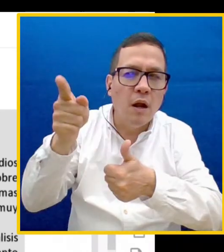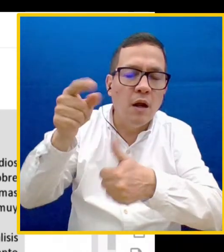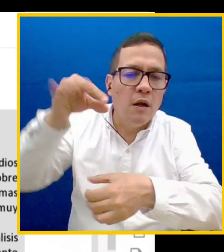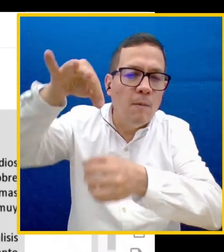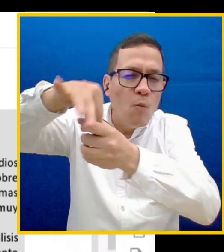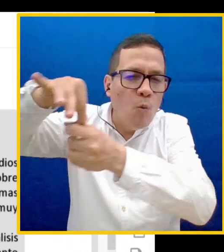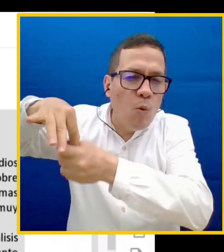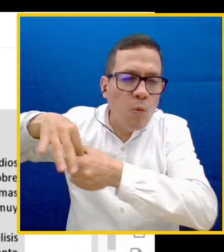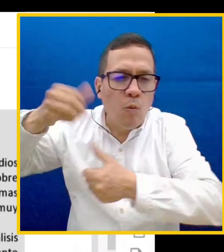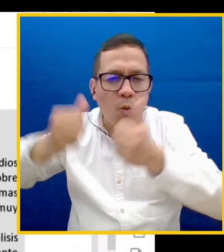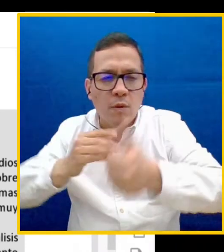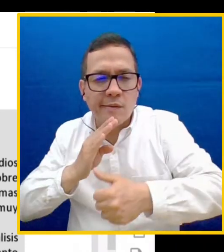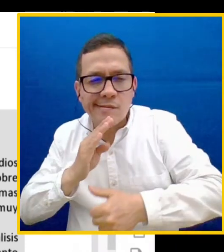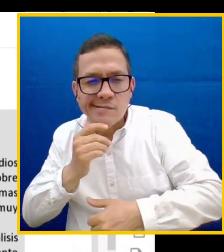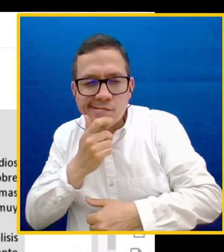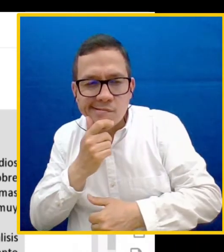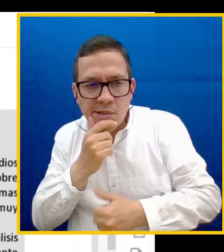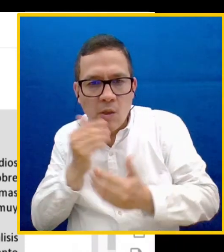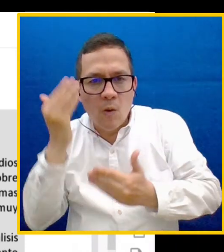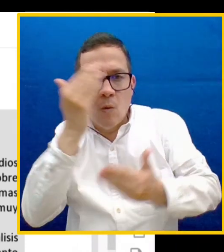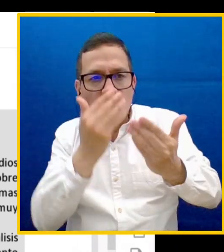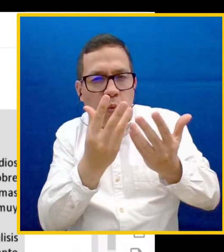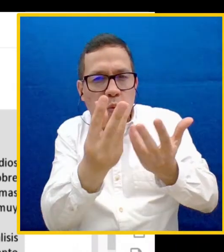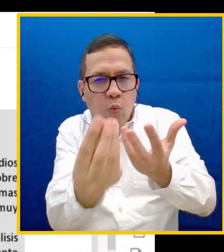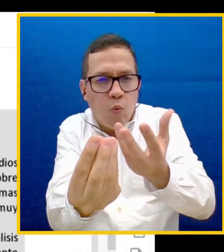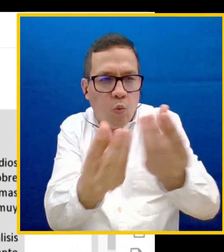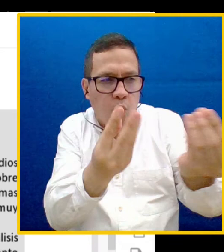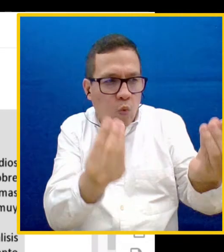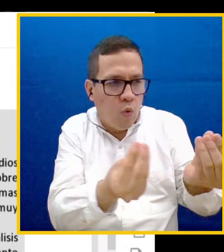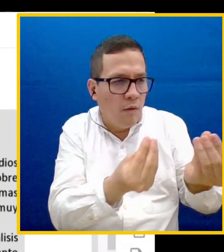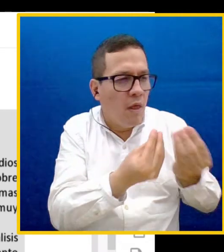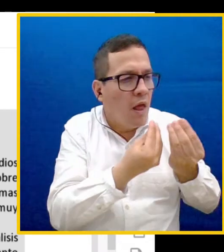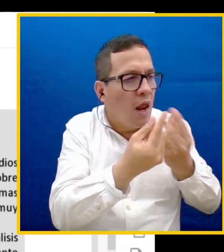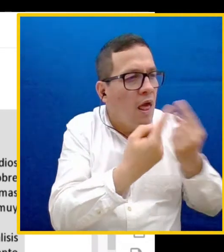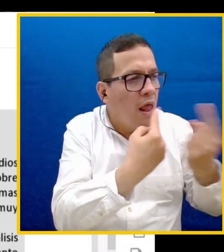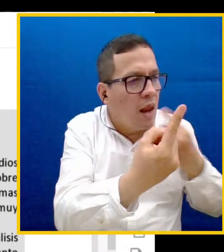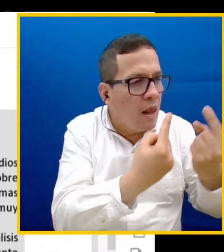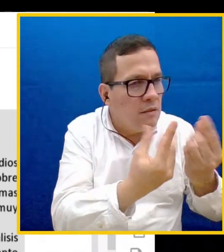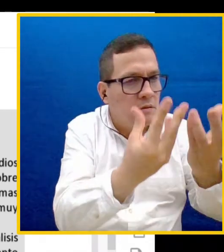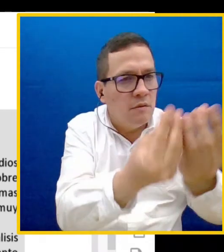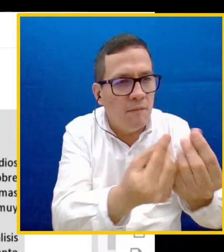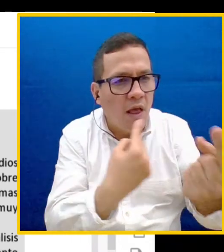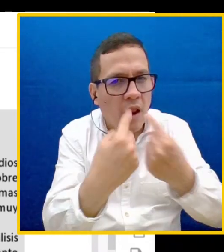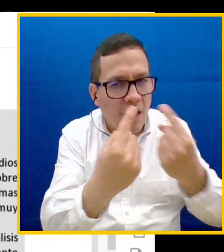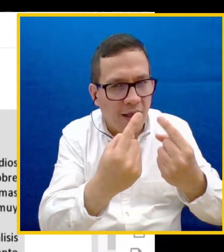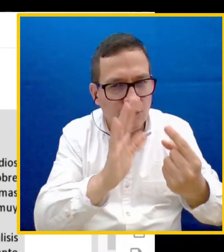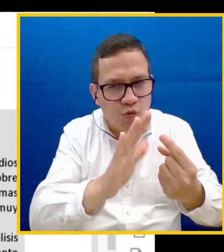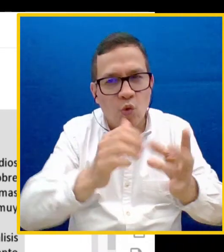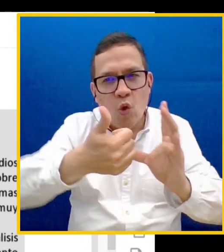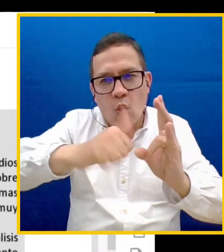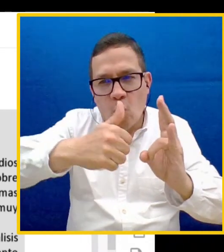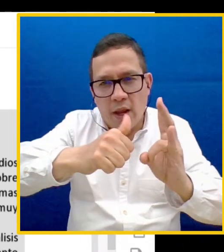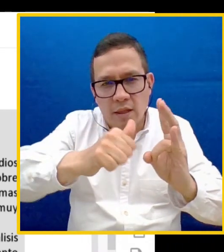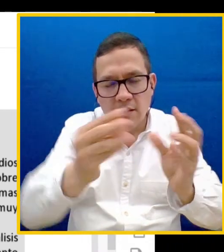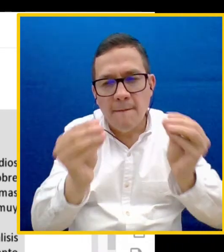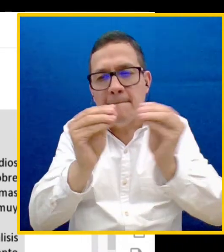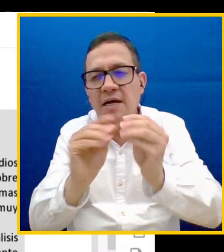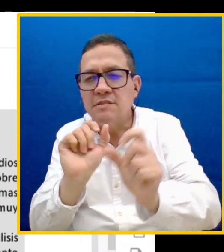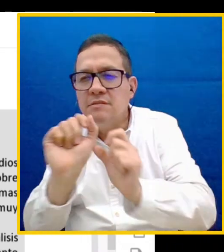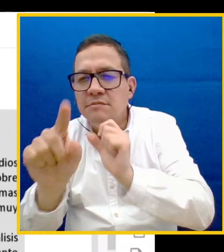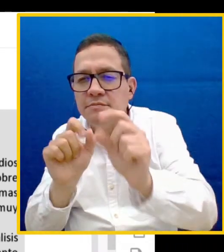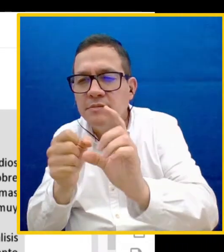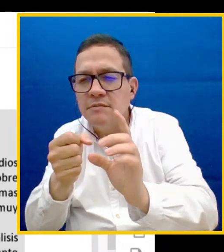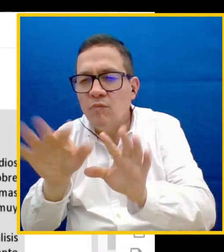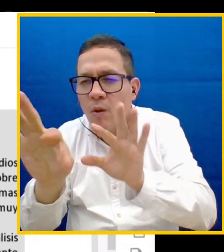elección, utilizaría grupos de enfoque con discusión abierta, cualitativos, además de encuestas